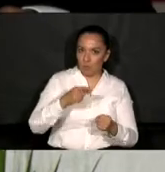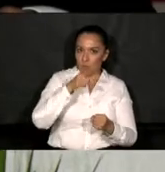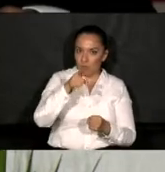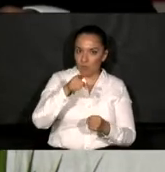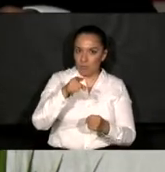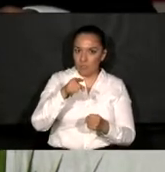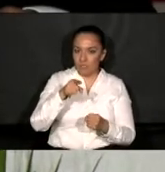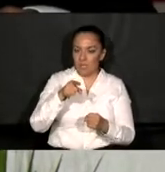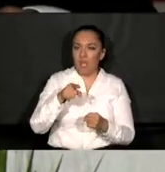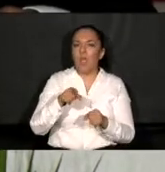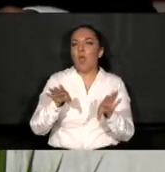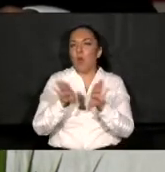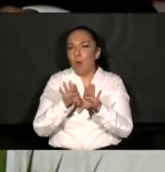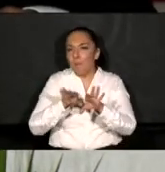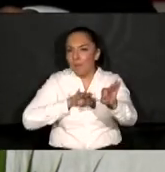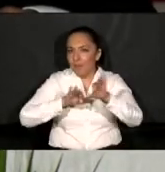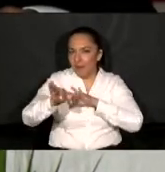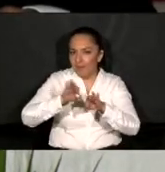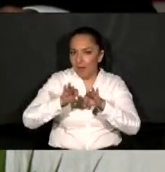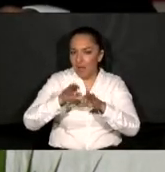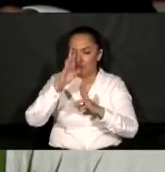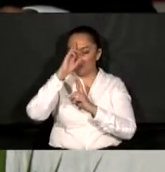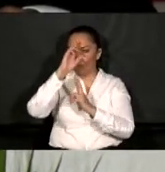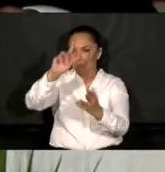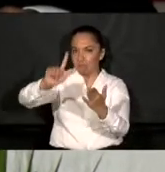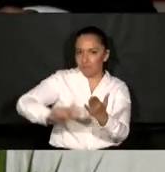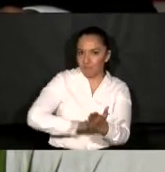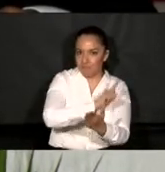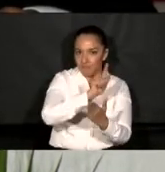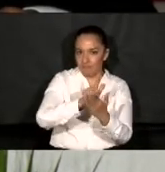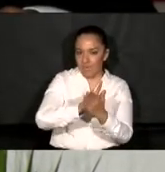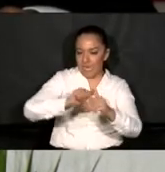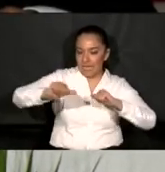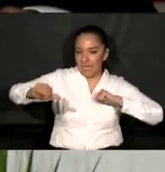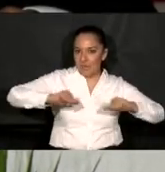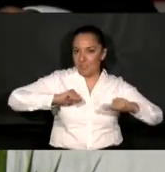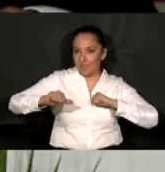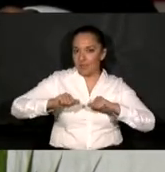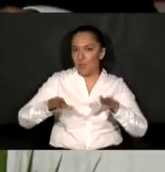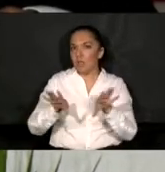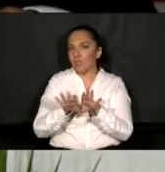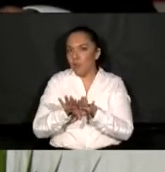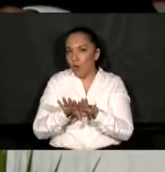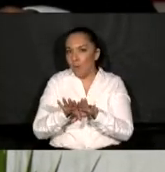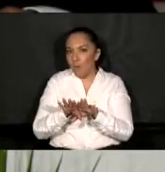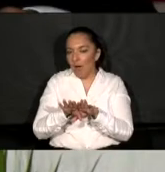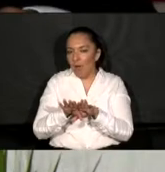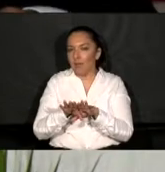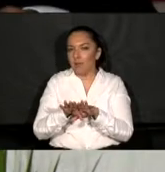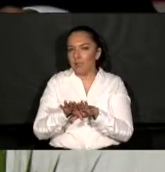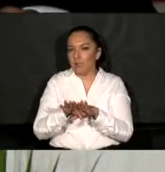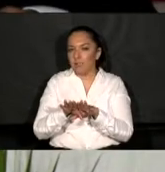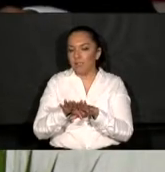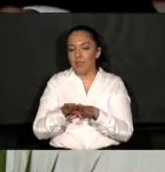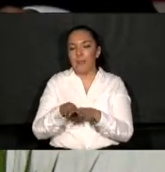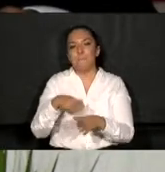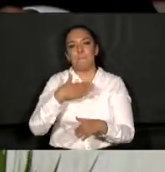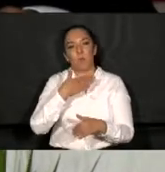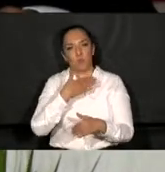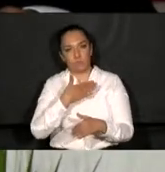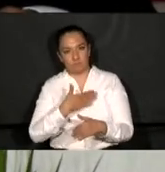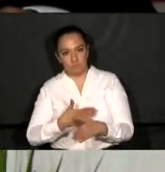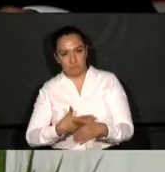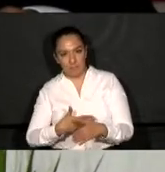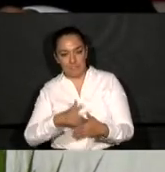estará apegado a derecho y que sus acciones la realizará bajo los principios de imparcialidad